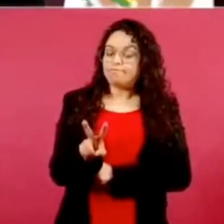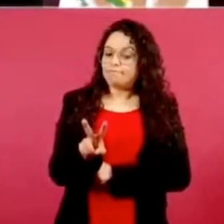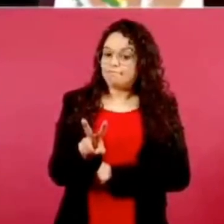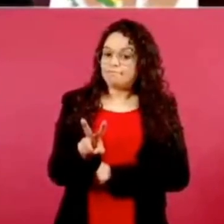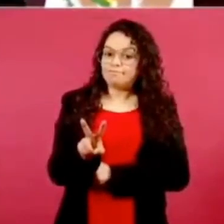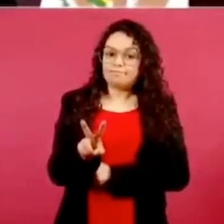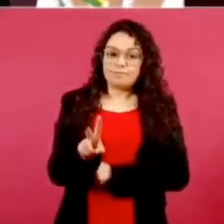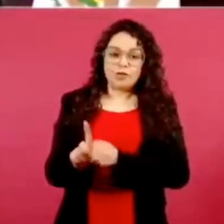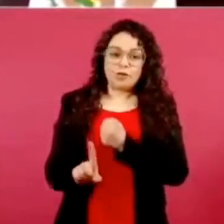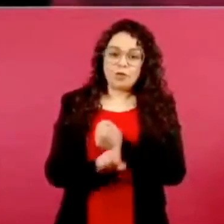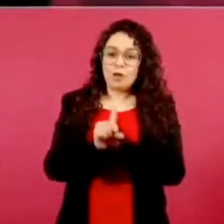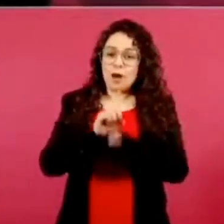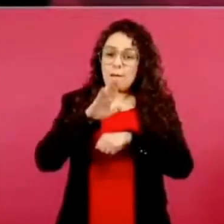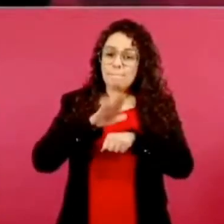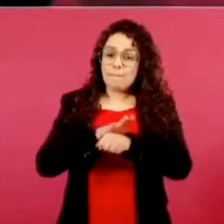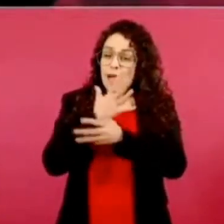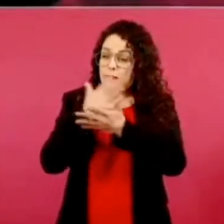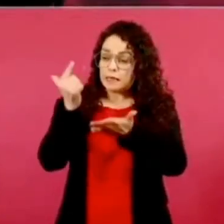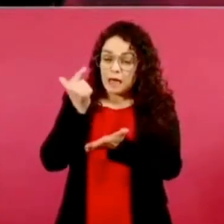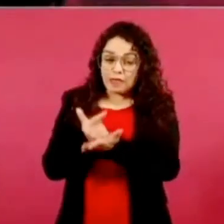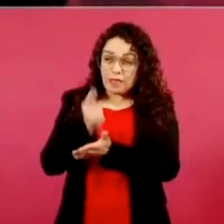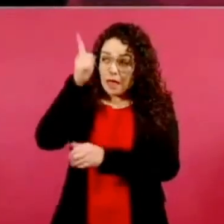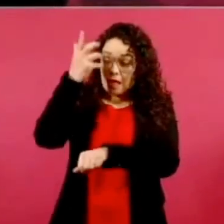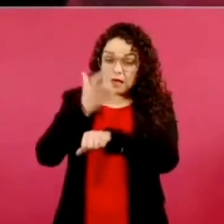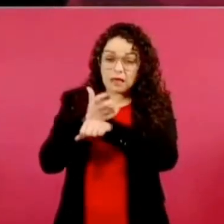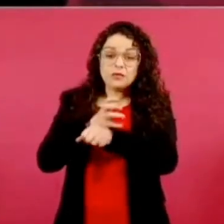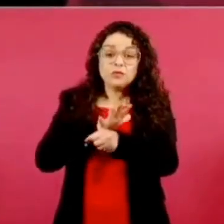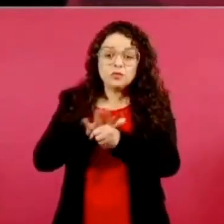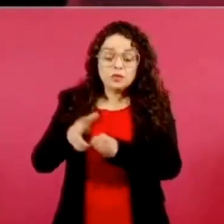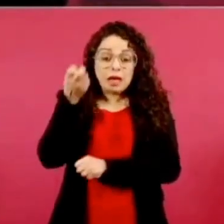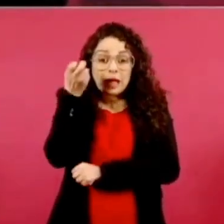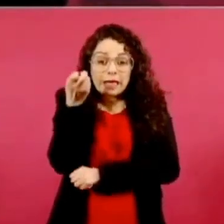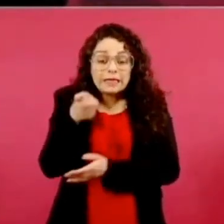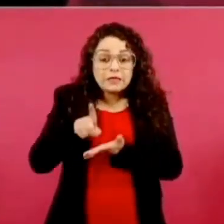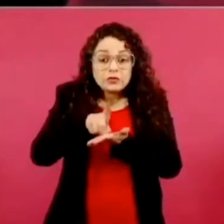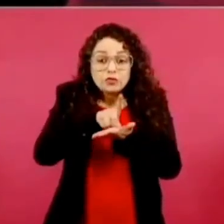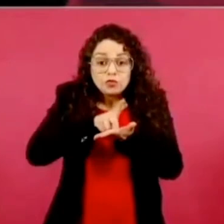tienen en Estados Unidos,